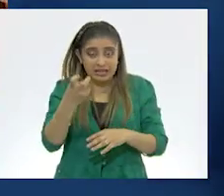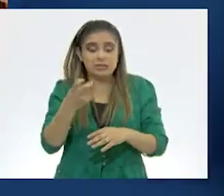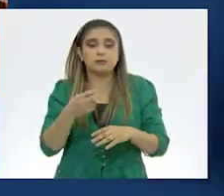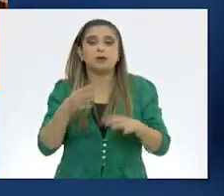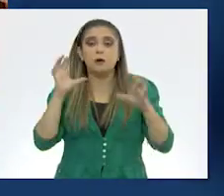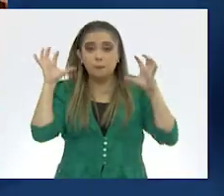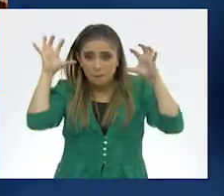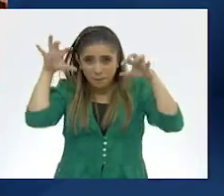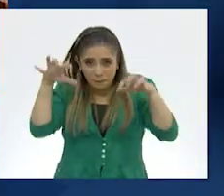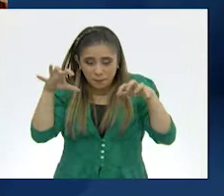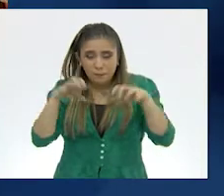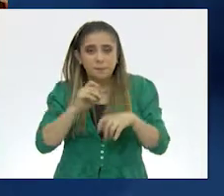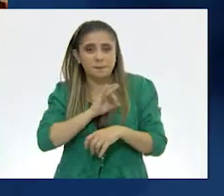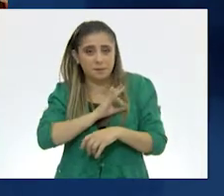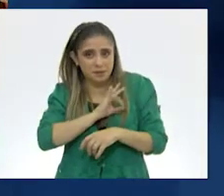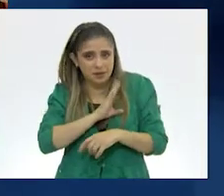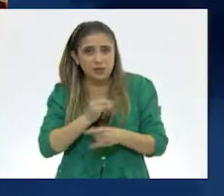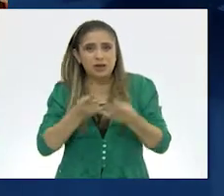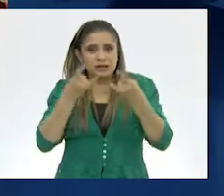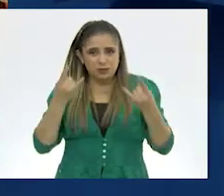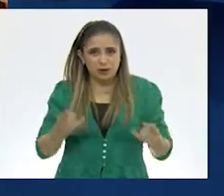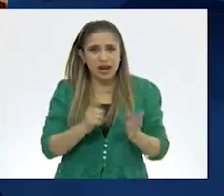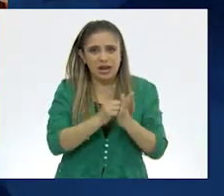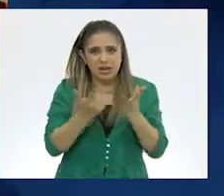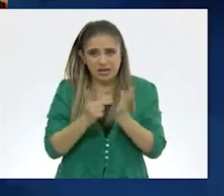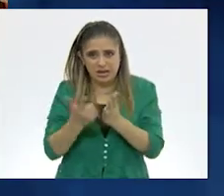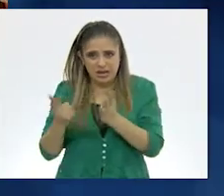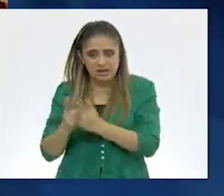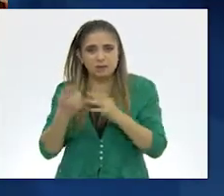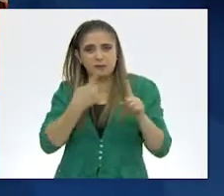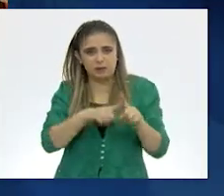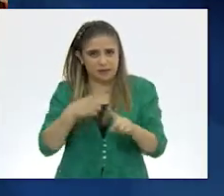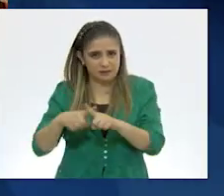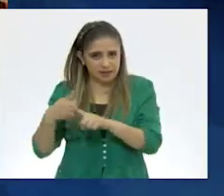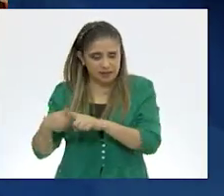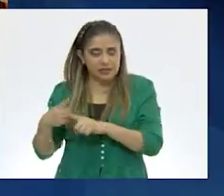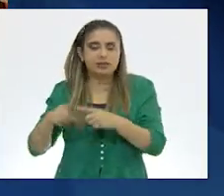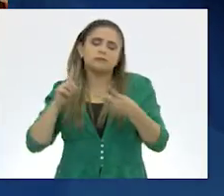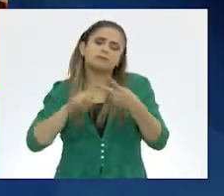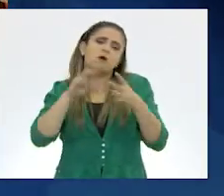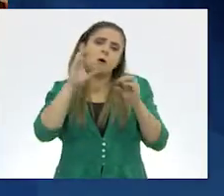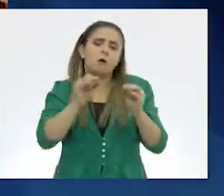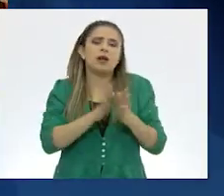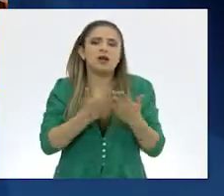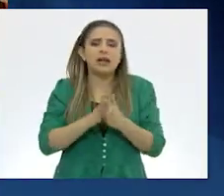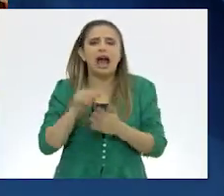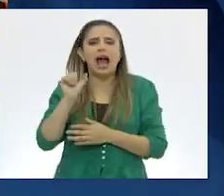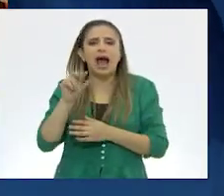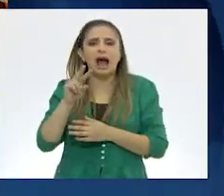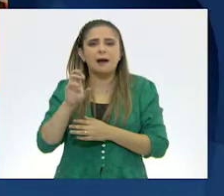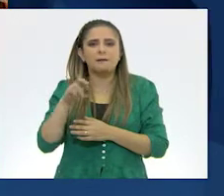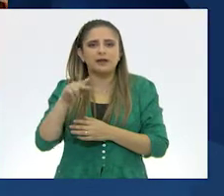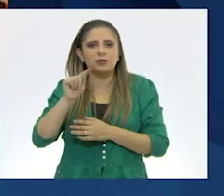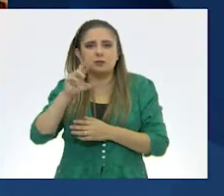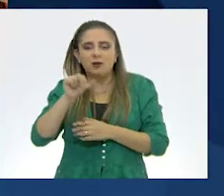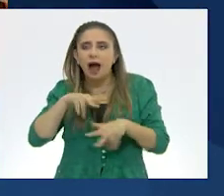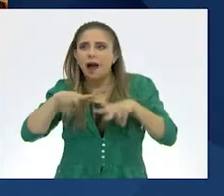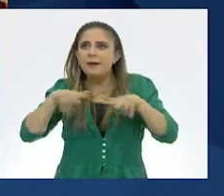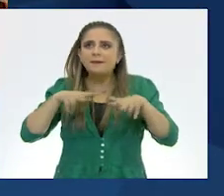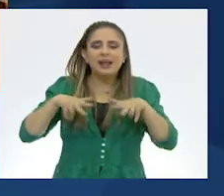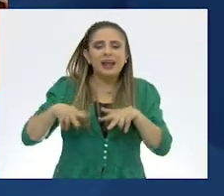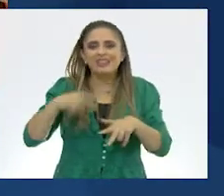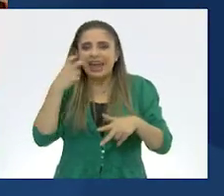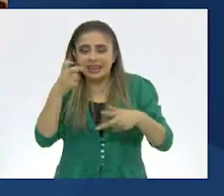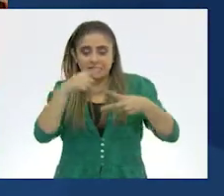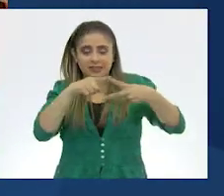misterio, de terror, junto con también el género de aventura, son de los que más fácilmente pueden